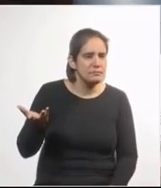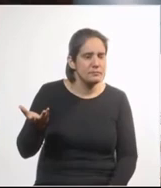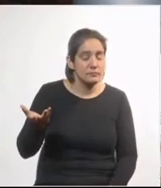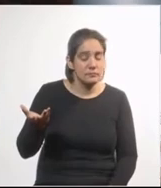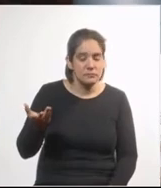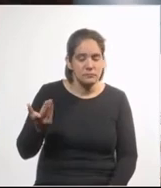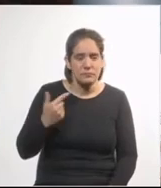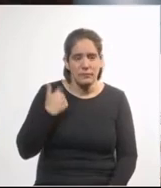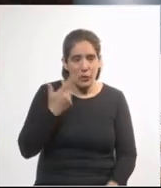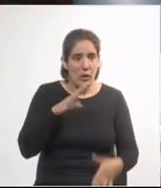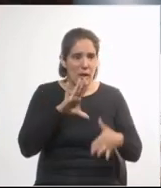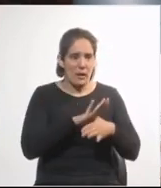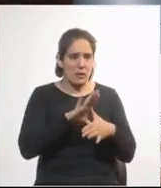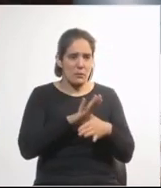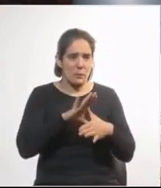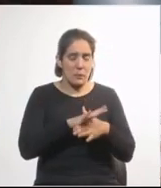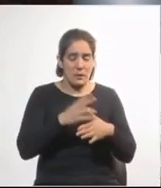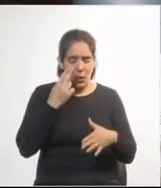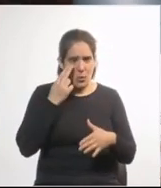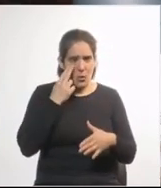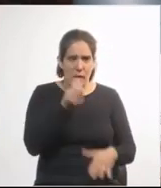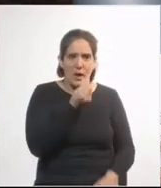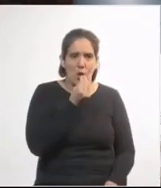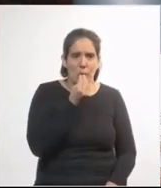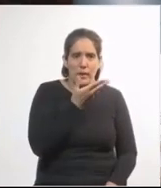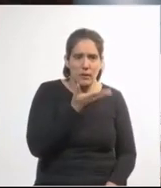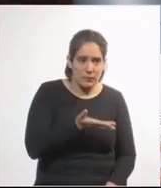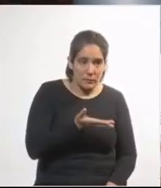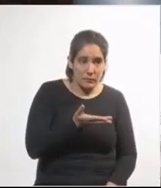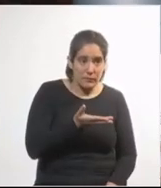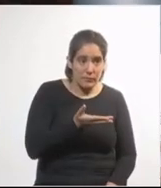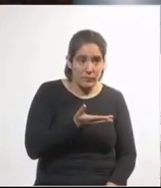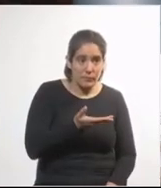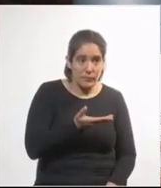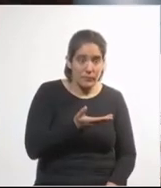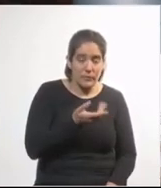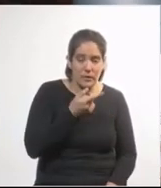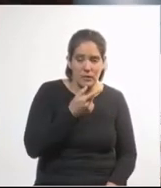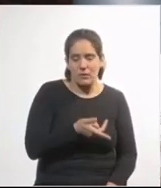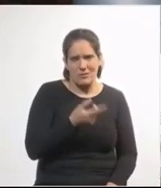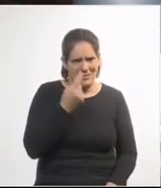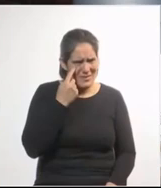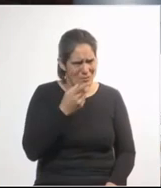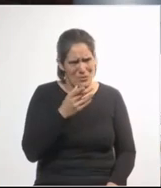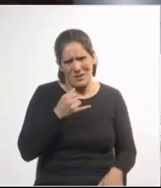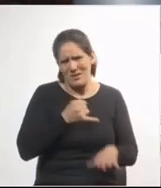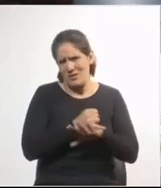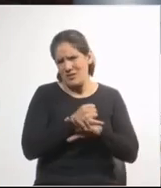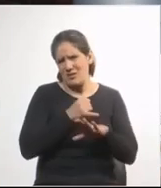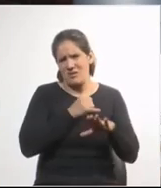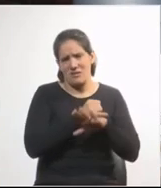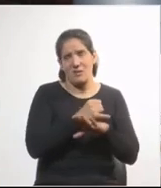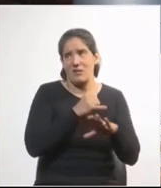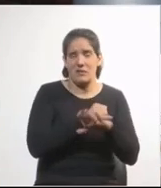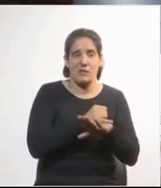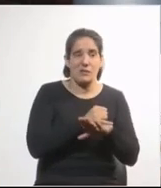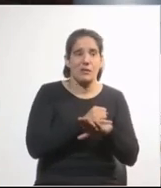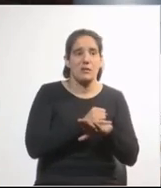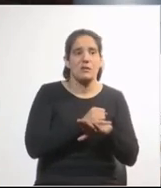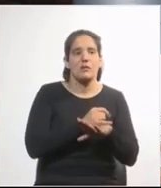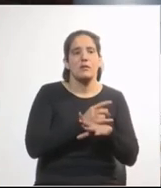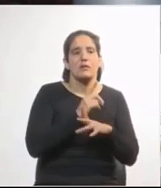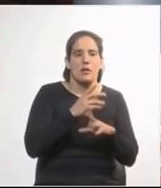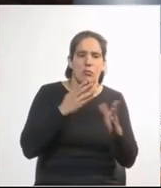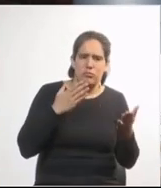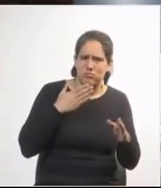La gestión del MIDES en relación al problema de la alimentación también ha sabido de importantes desaciertos. Tuvo un